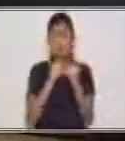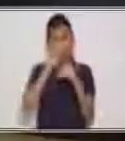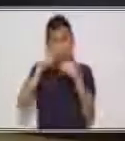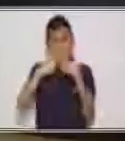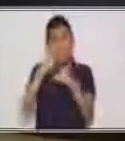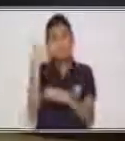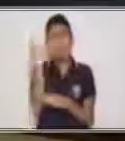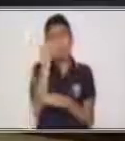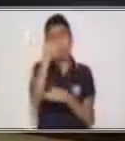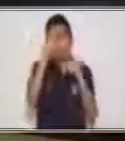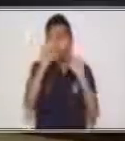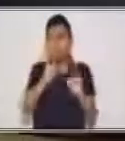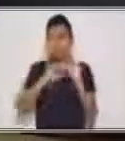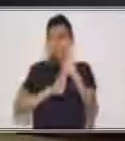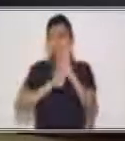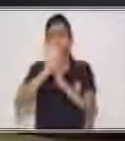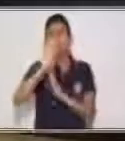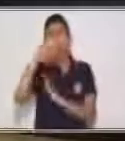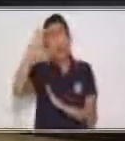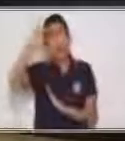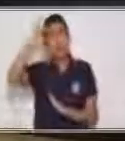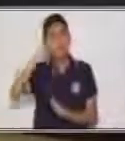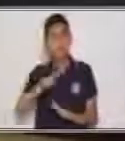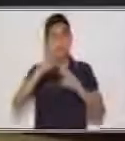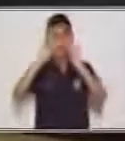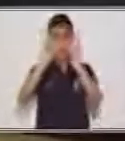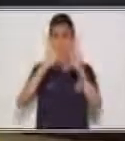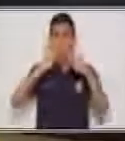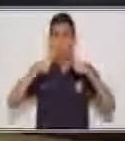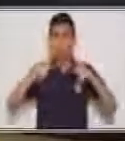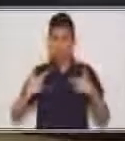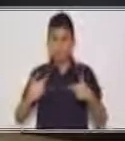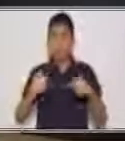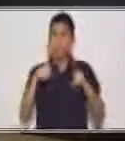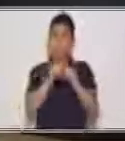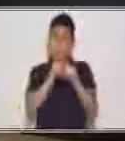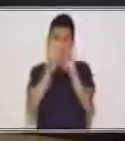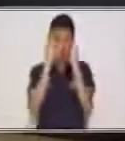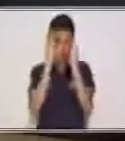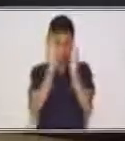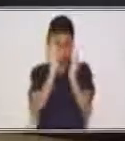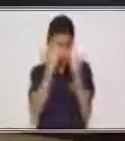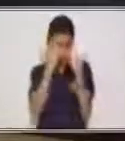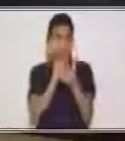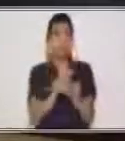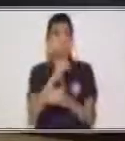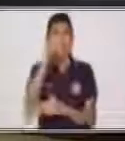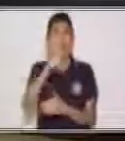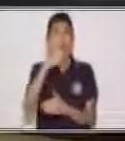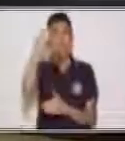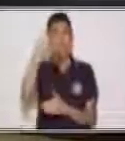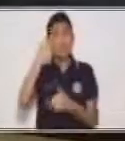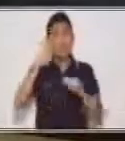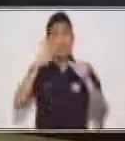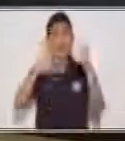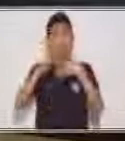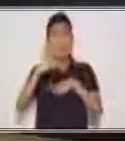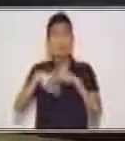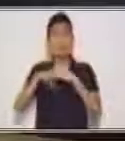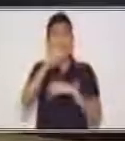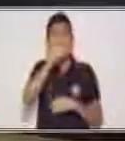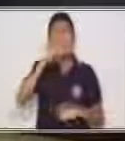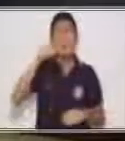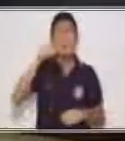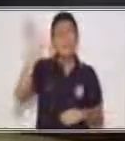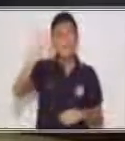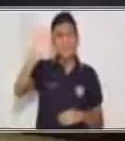para que logre desarrollar las habilidades y destrezas del área lingüística y también la atención y la memoria. Hoy en Lengua de Señas me acompaña Abdi. ¿Qué tal,